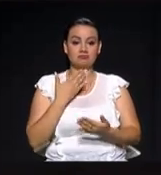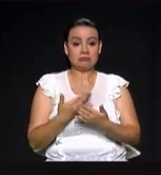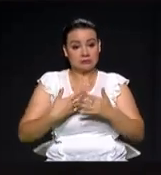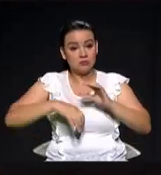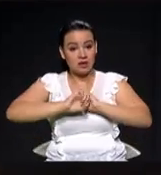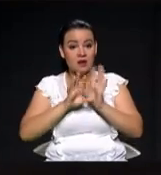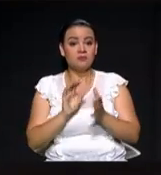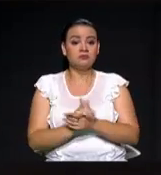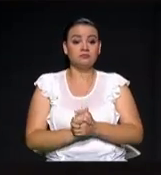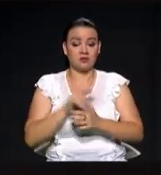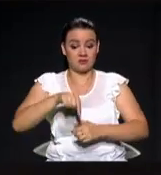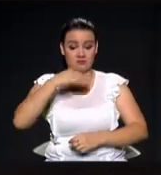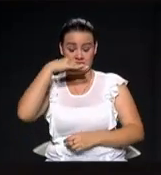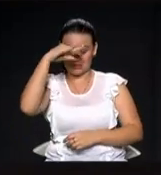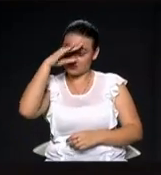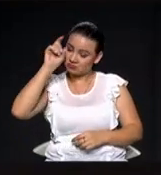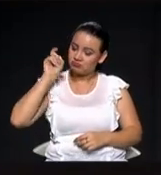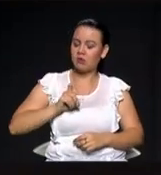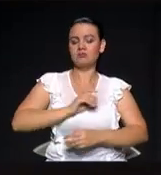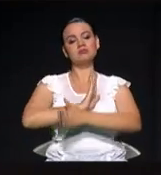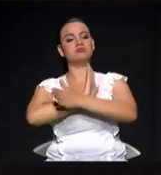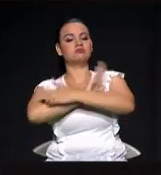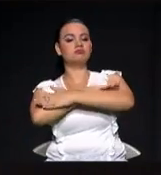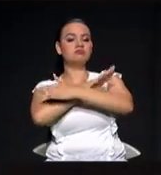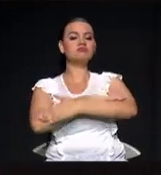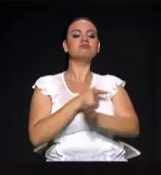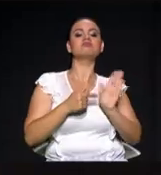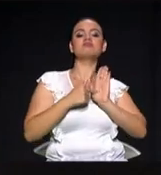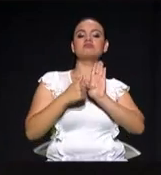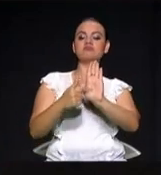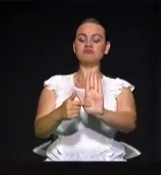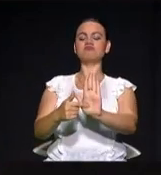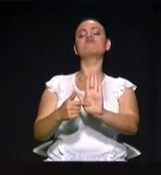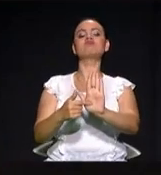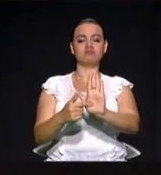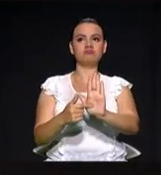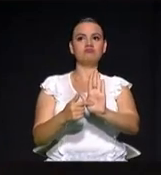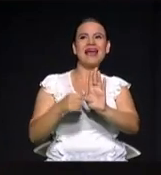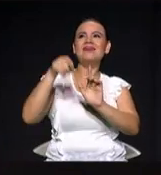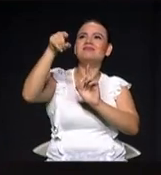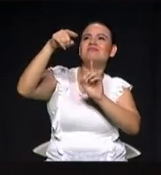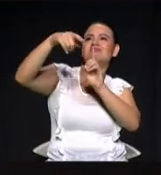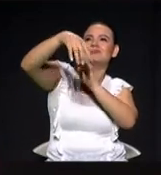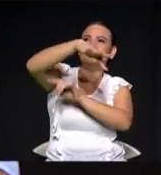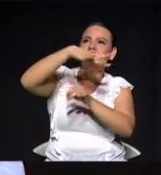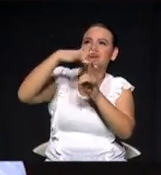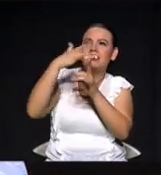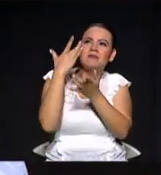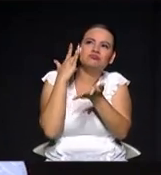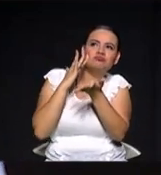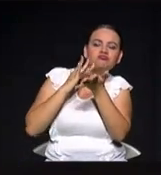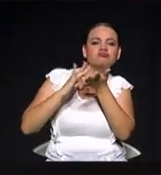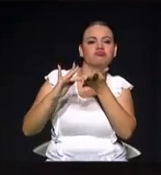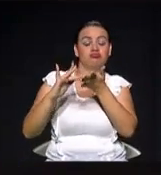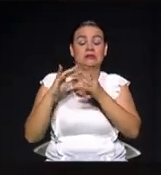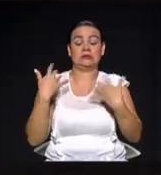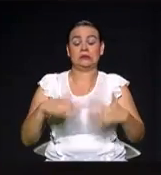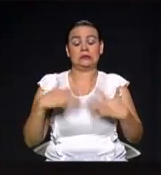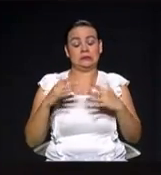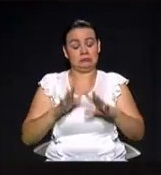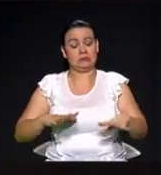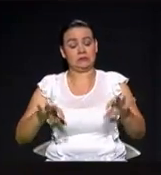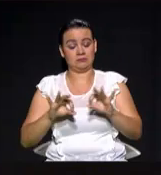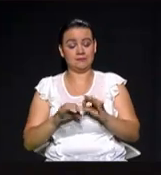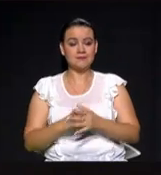que lo hace juicioso y que es transparente con la calidad del aire y con la medición pero para eso vamos a tener